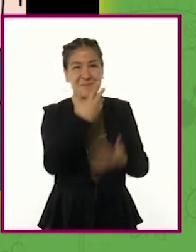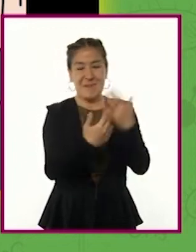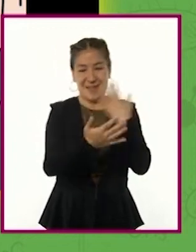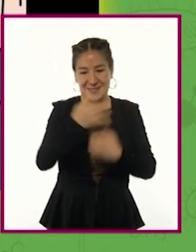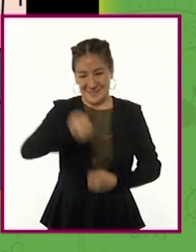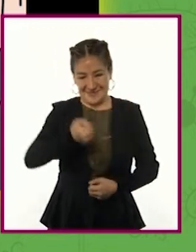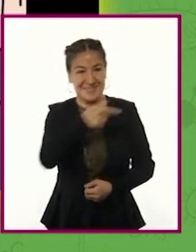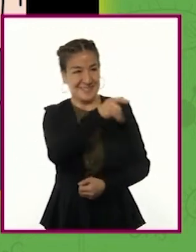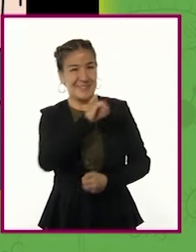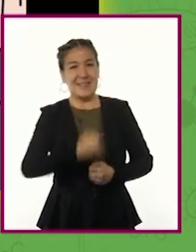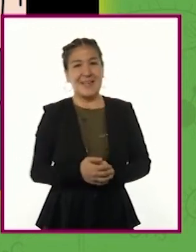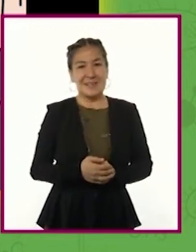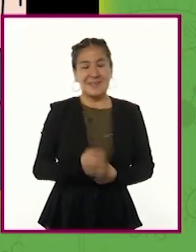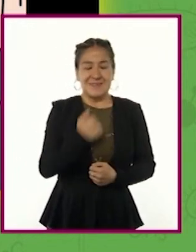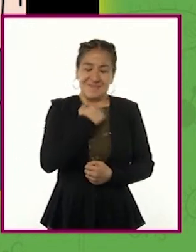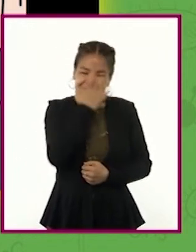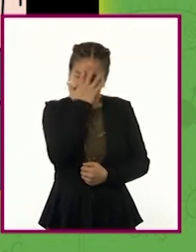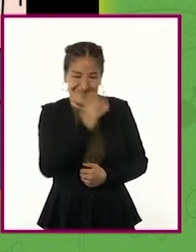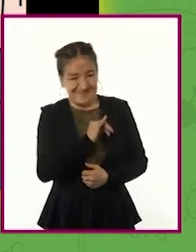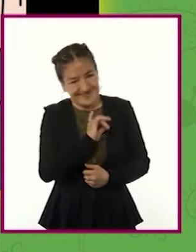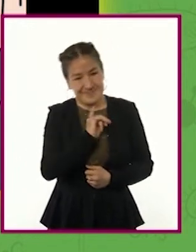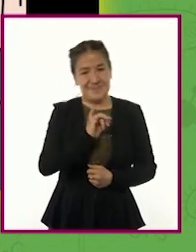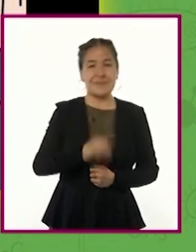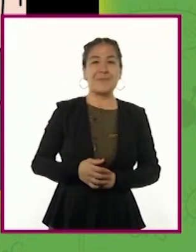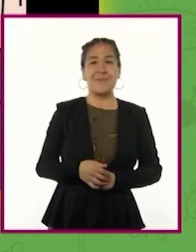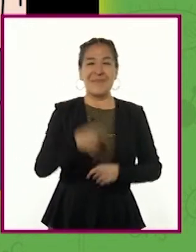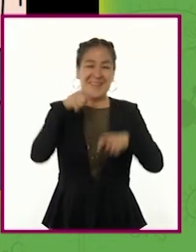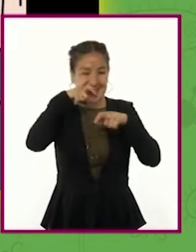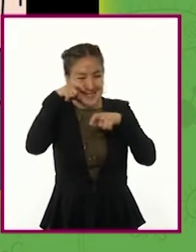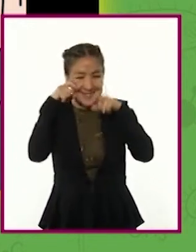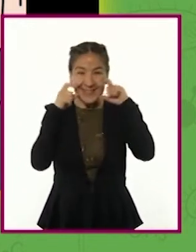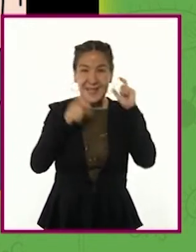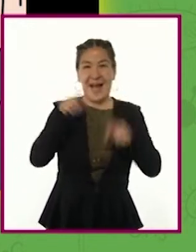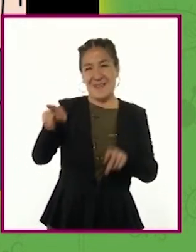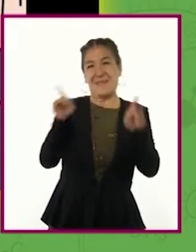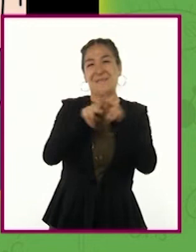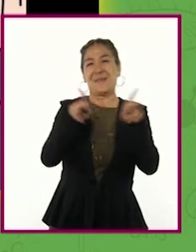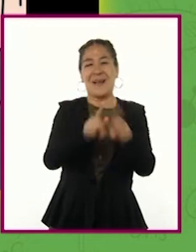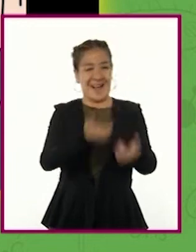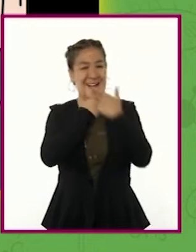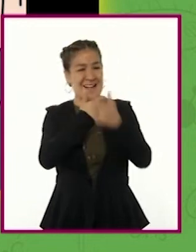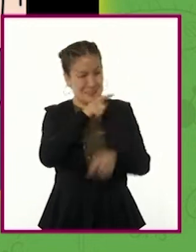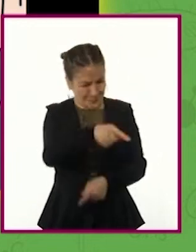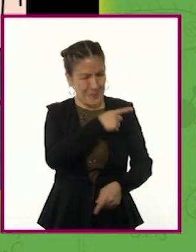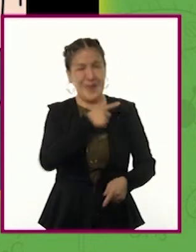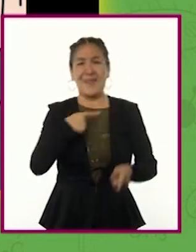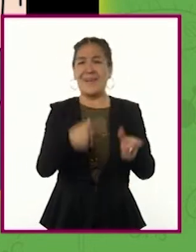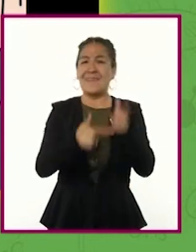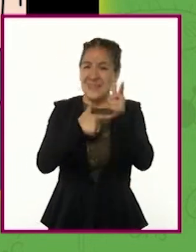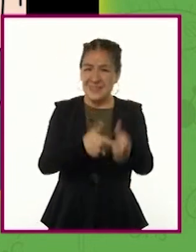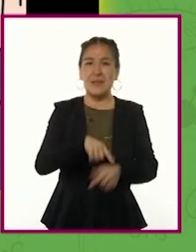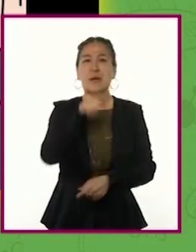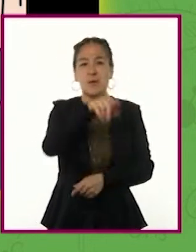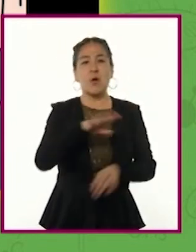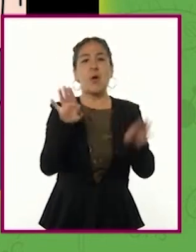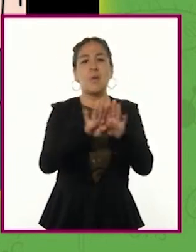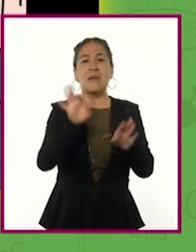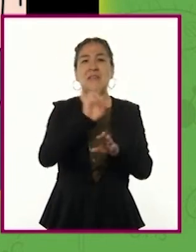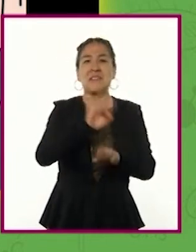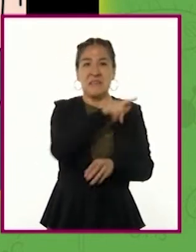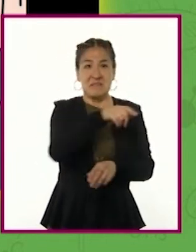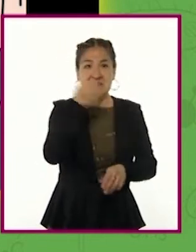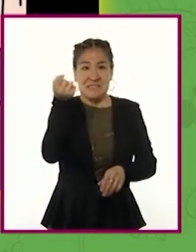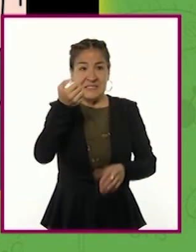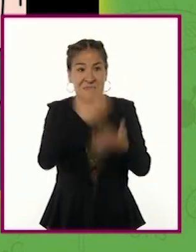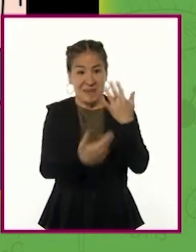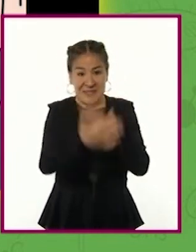pena. Él se volvió a reír de mí y me dijo que evitara hacerlo muy seguido, ya que me podía crecer pelos en la mano o